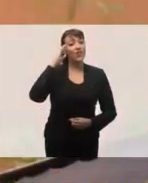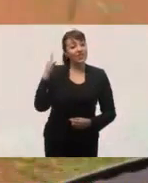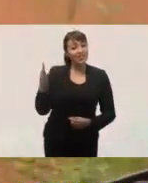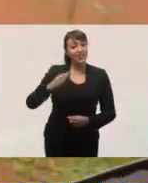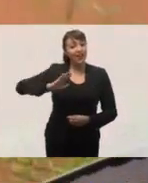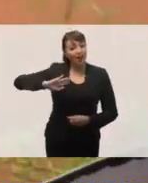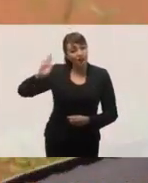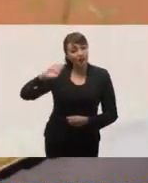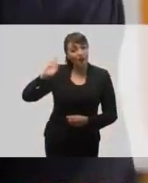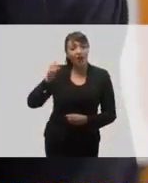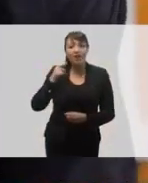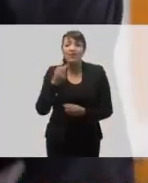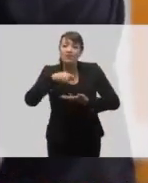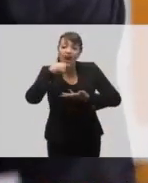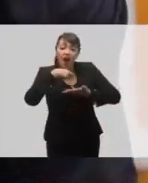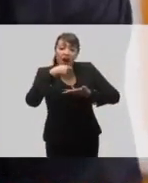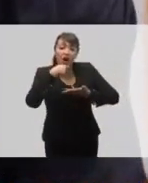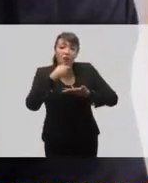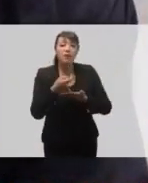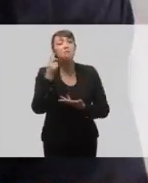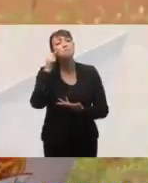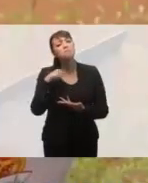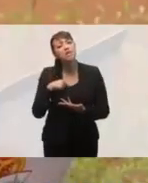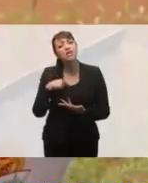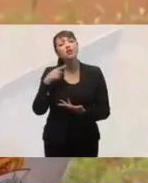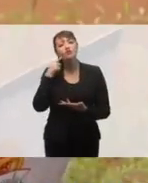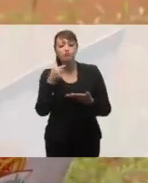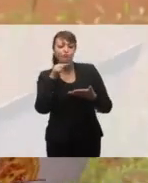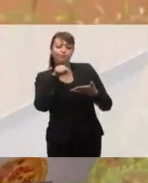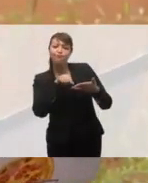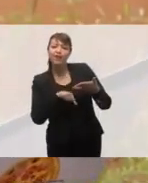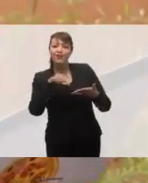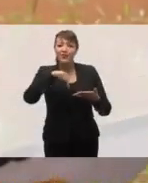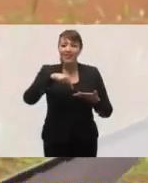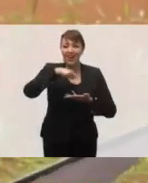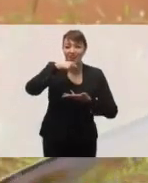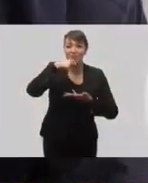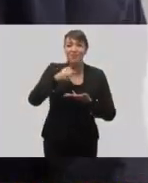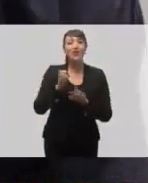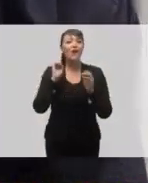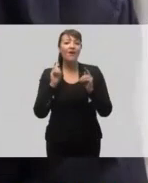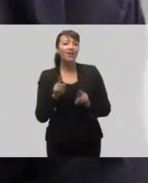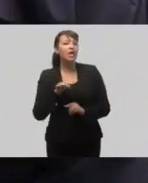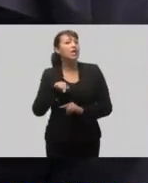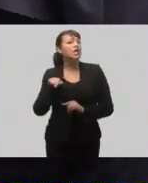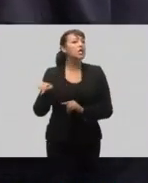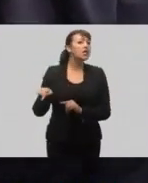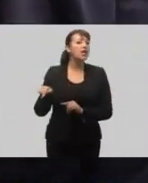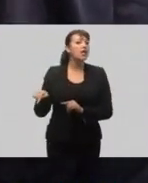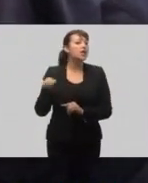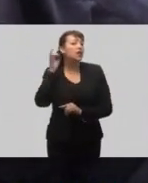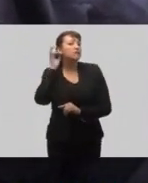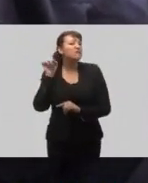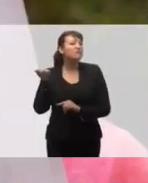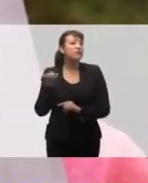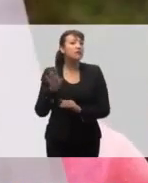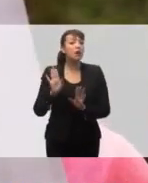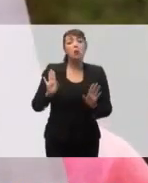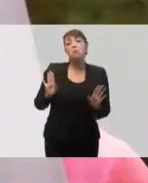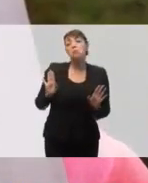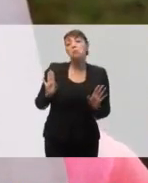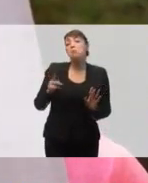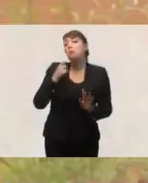Buen día Mira yo voy a querer el menú del día por favor okay Y para